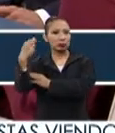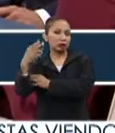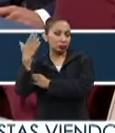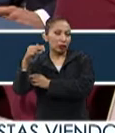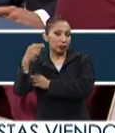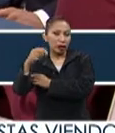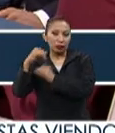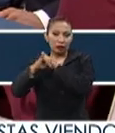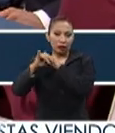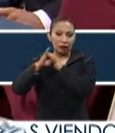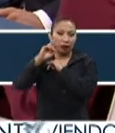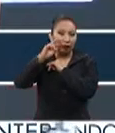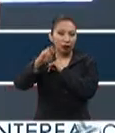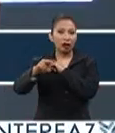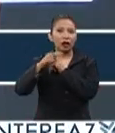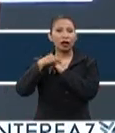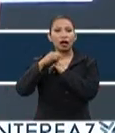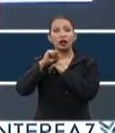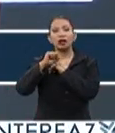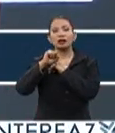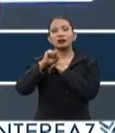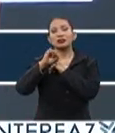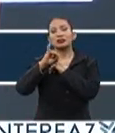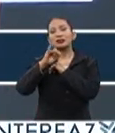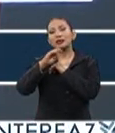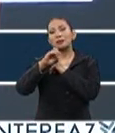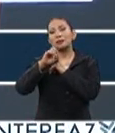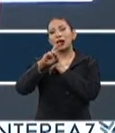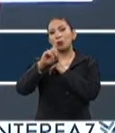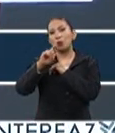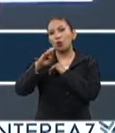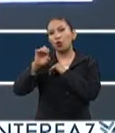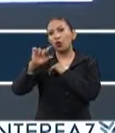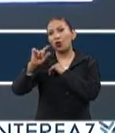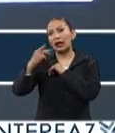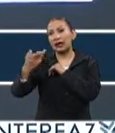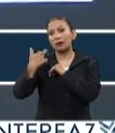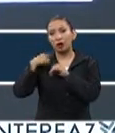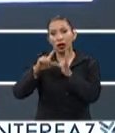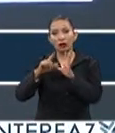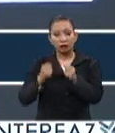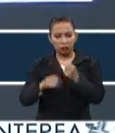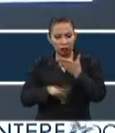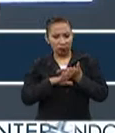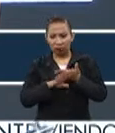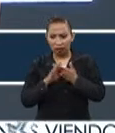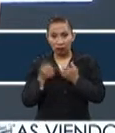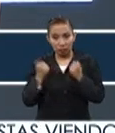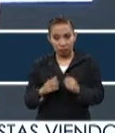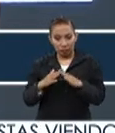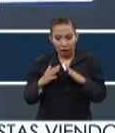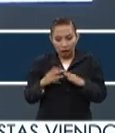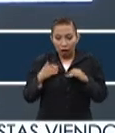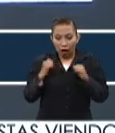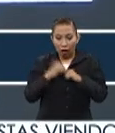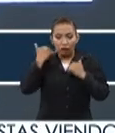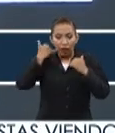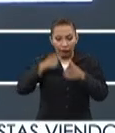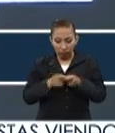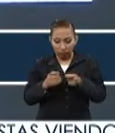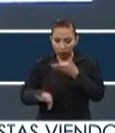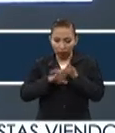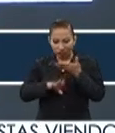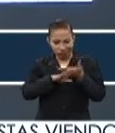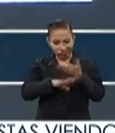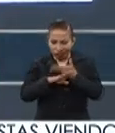sabemos ahora con redes sociales, el ciberbullying, ¿no? Que es muy fuerte porque ya no estás seguro ni en tu casa, porque a través del